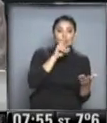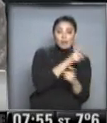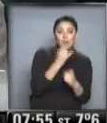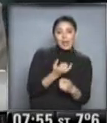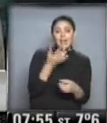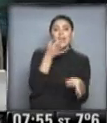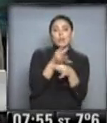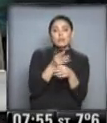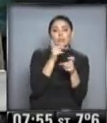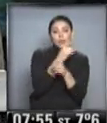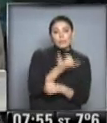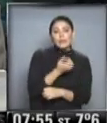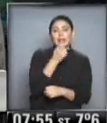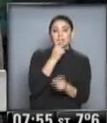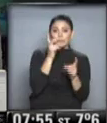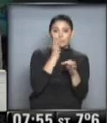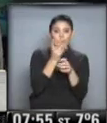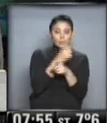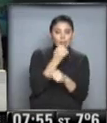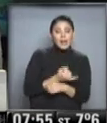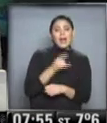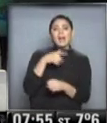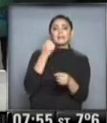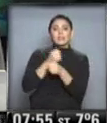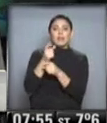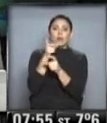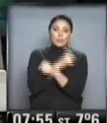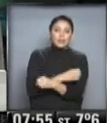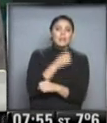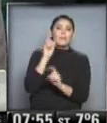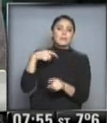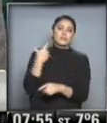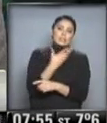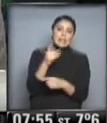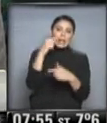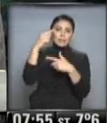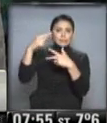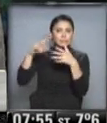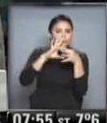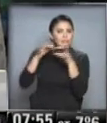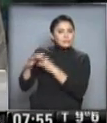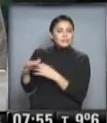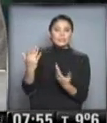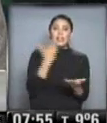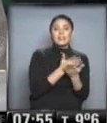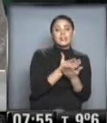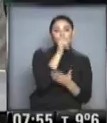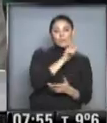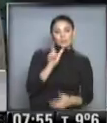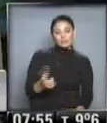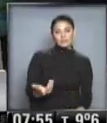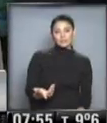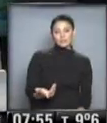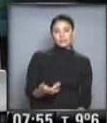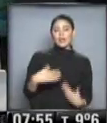acceder a mejores oportunidades en cuanto a inserción social, a empleo. Entonces estábamos hablando claramente de un derecho humano y